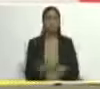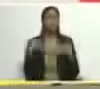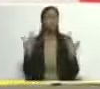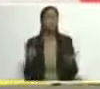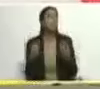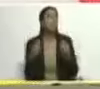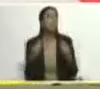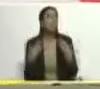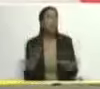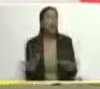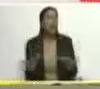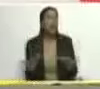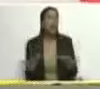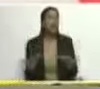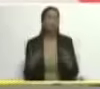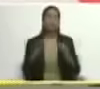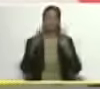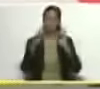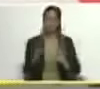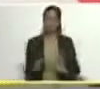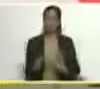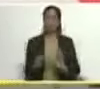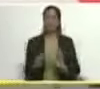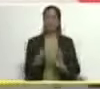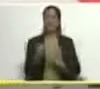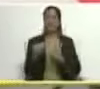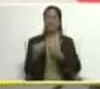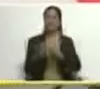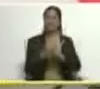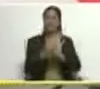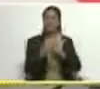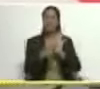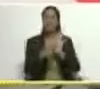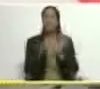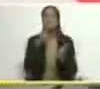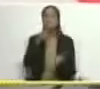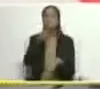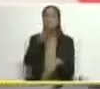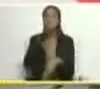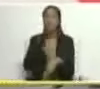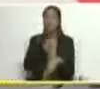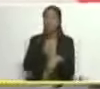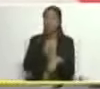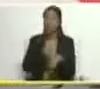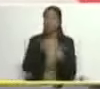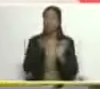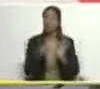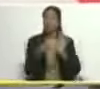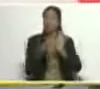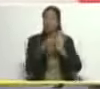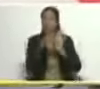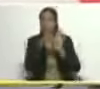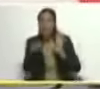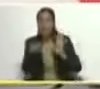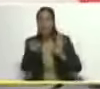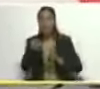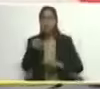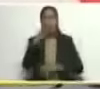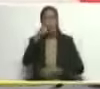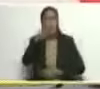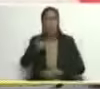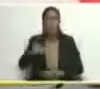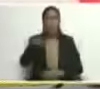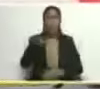estar en el centro de la verdad, por el derecho de los pueblos al desarrollo,